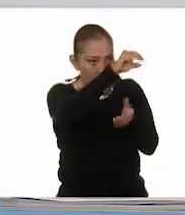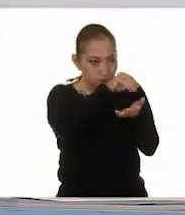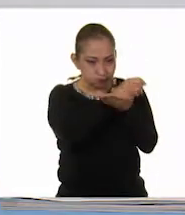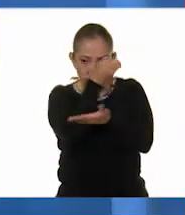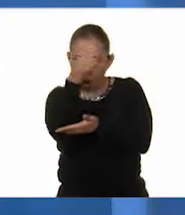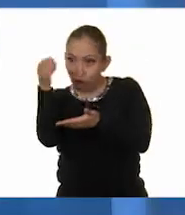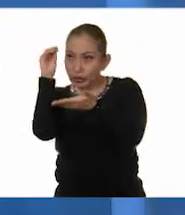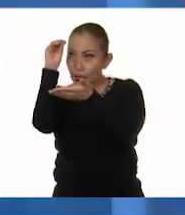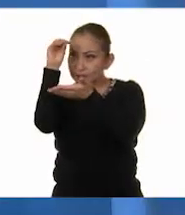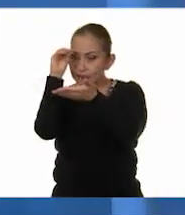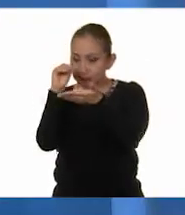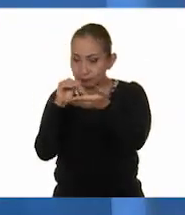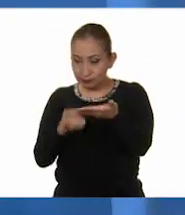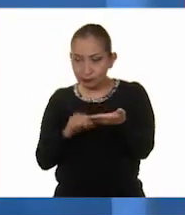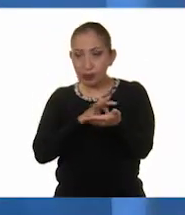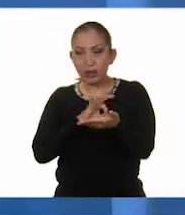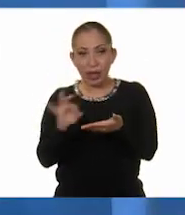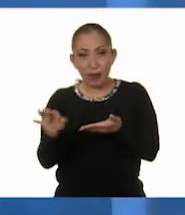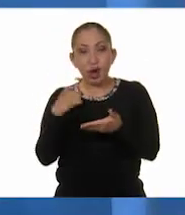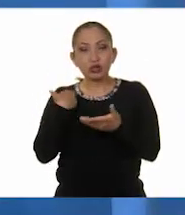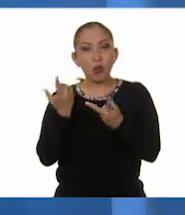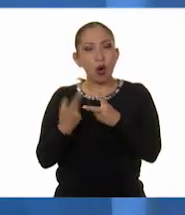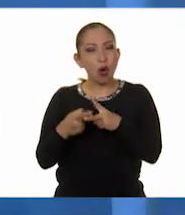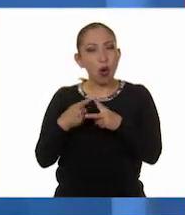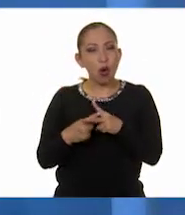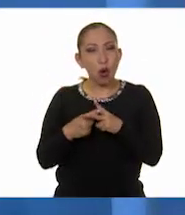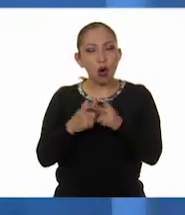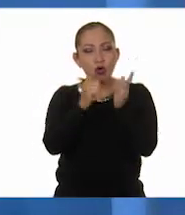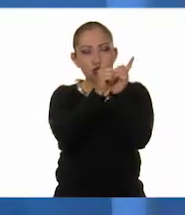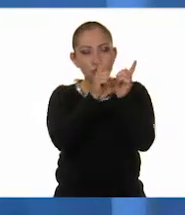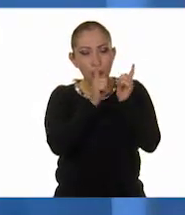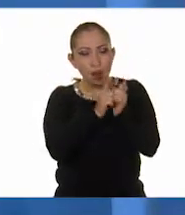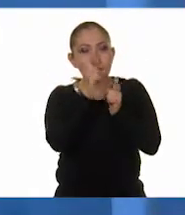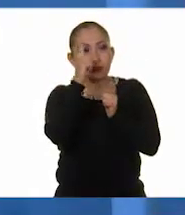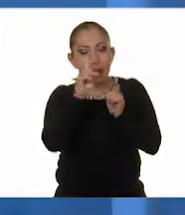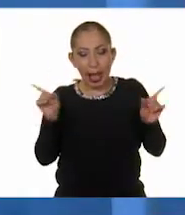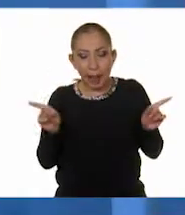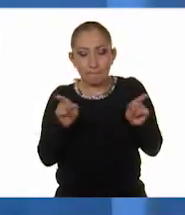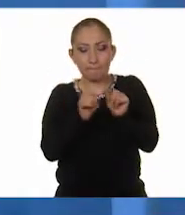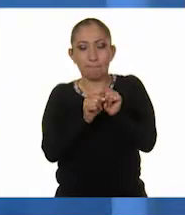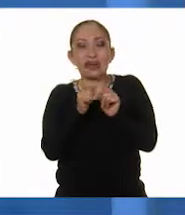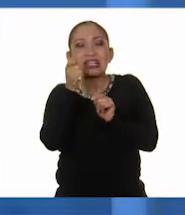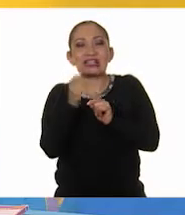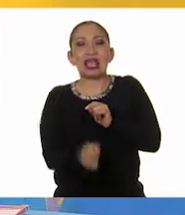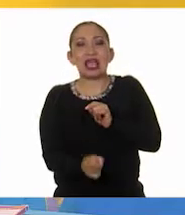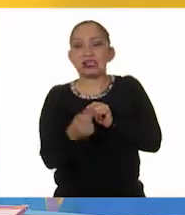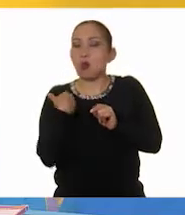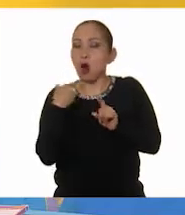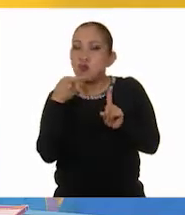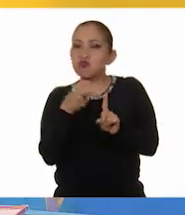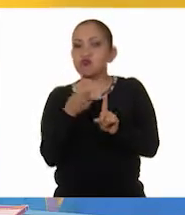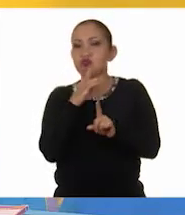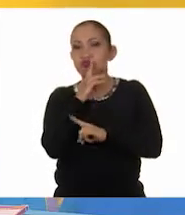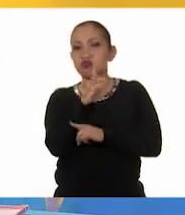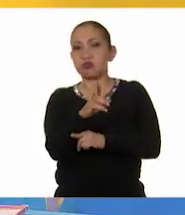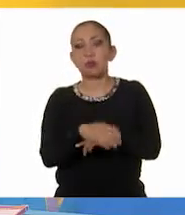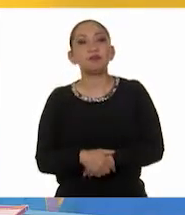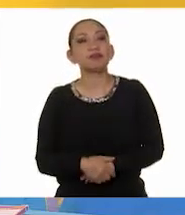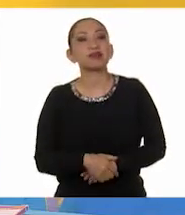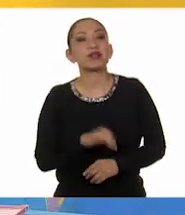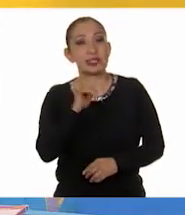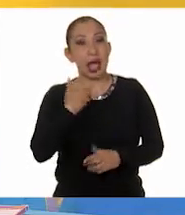encontró. Sí, y podemos obtener las medidas de esos conjuntos para resumir los datos de la tabla. Así es.